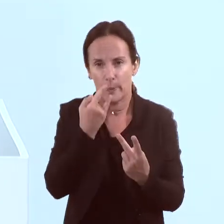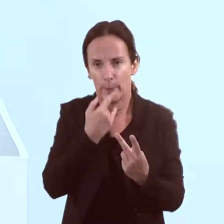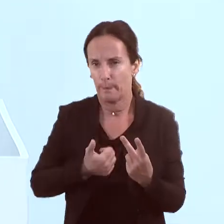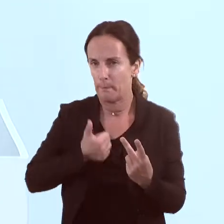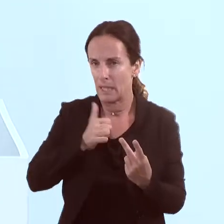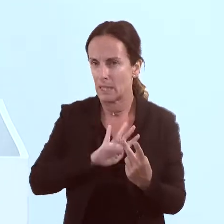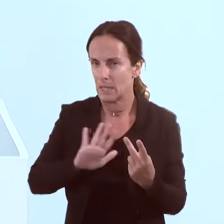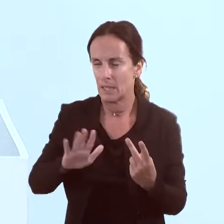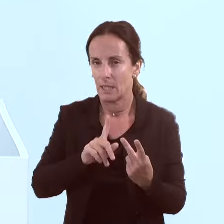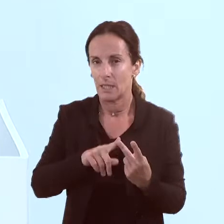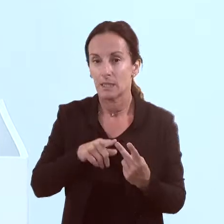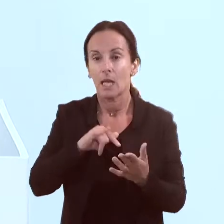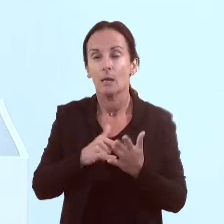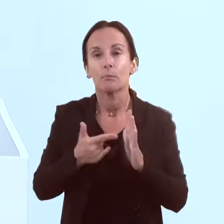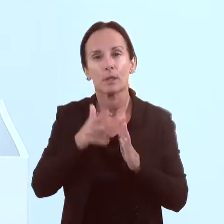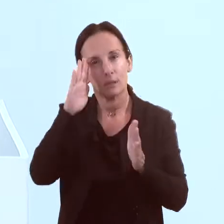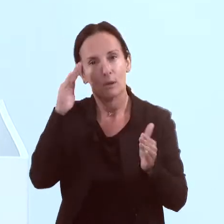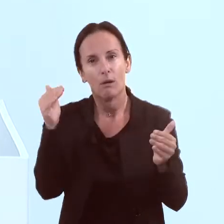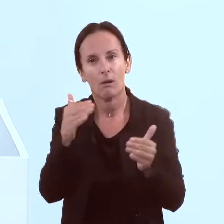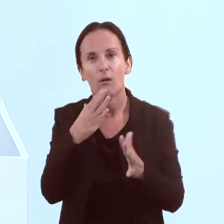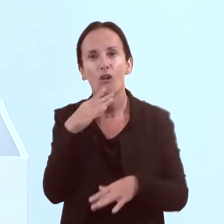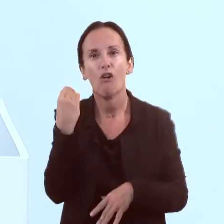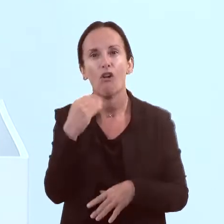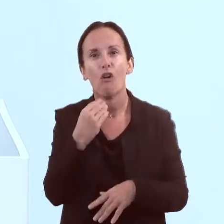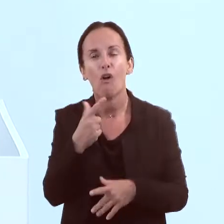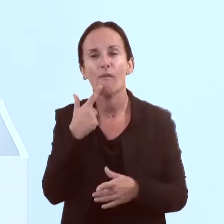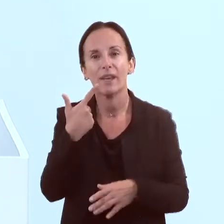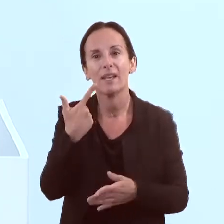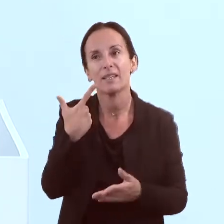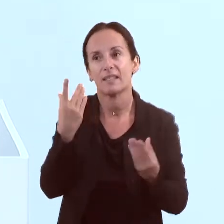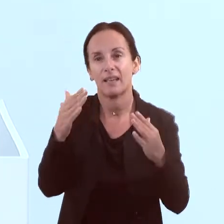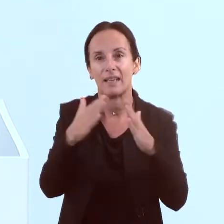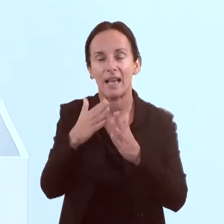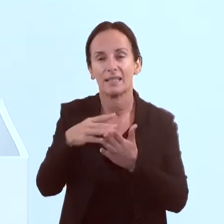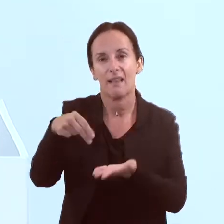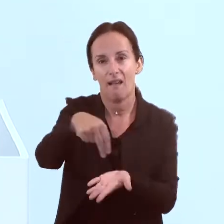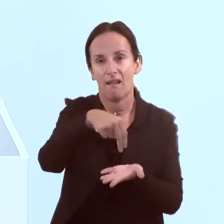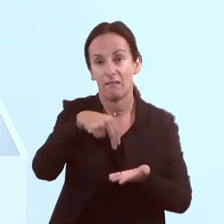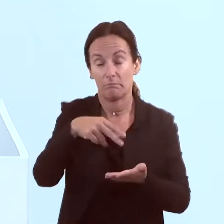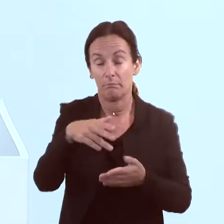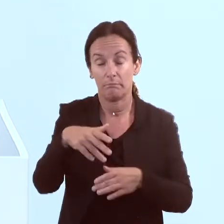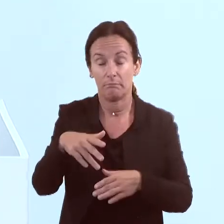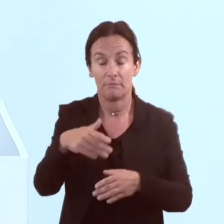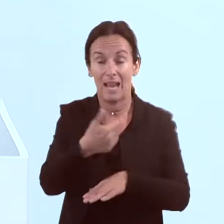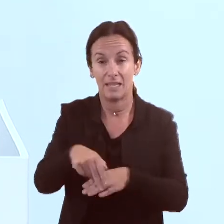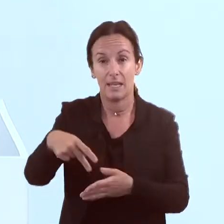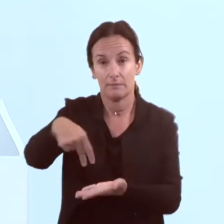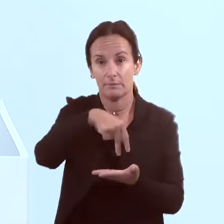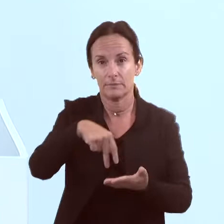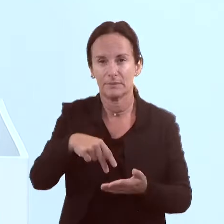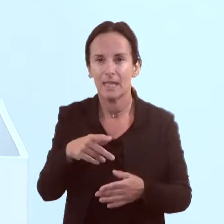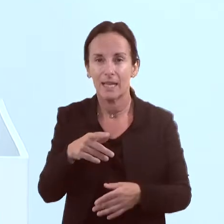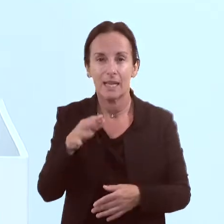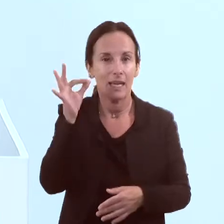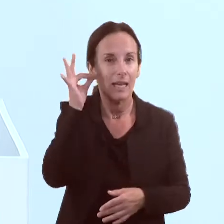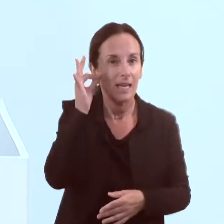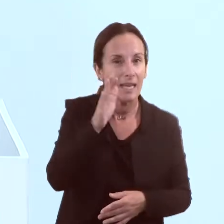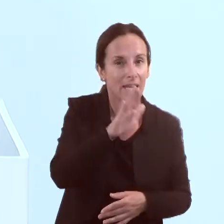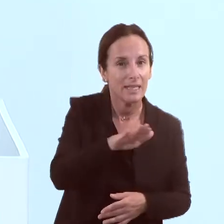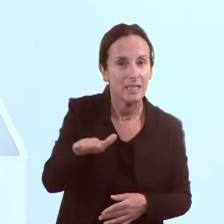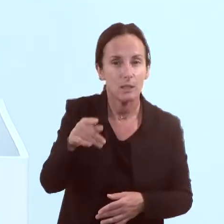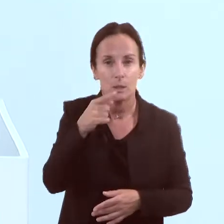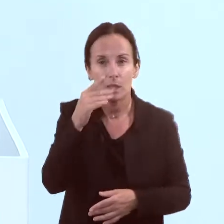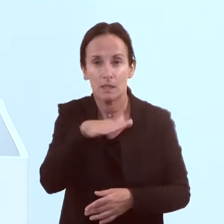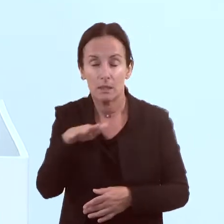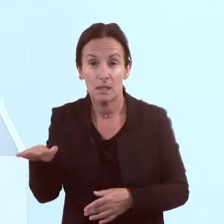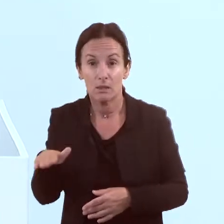Es un proyecto que está orientado a jóvenes en situación de sinhogarismo. Vamos a trabajar con niños. y niñas. Gente que tiene 18 años